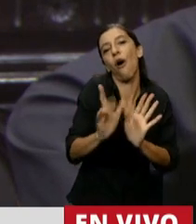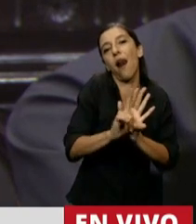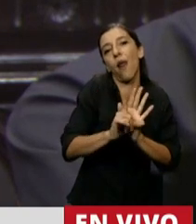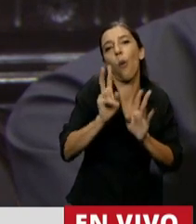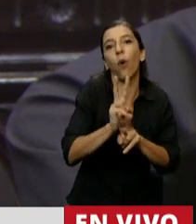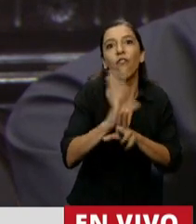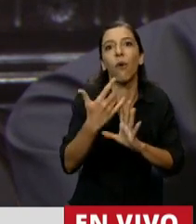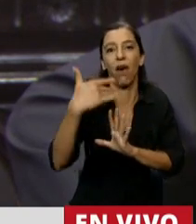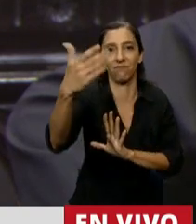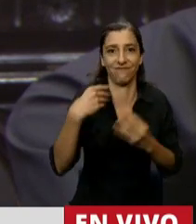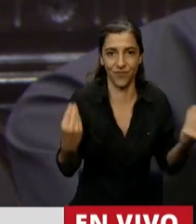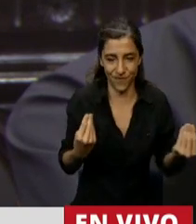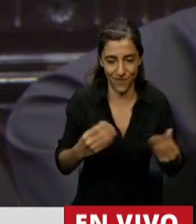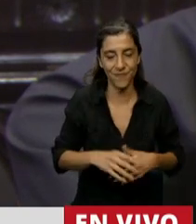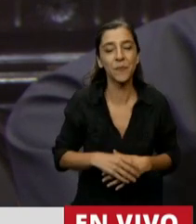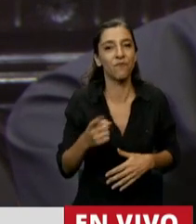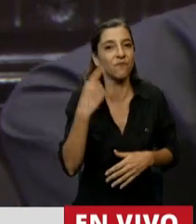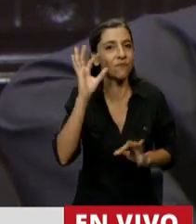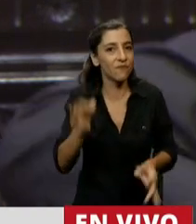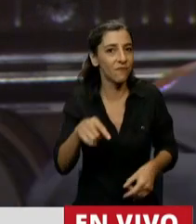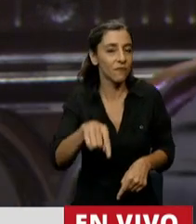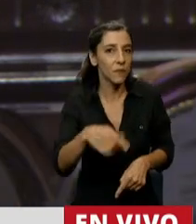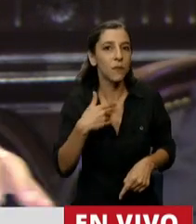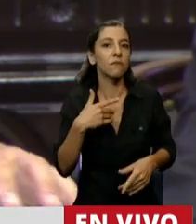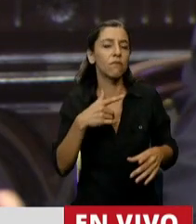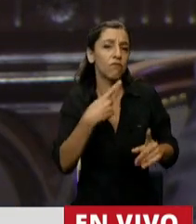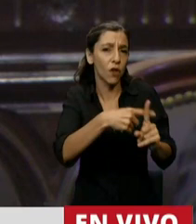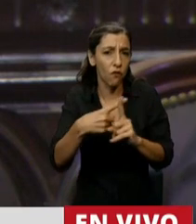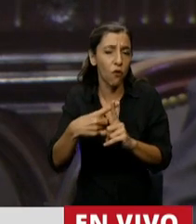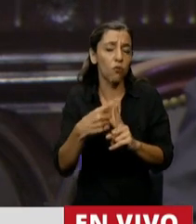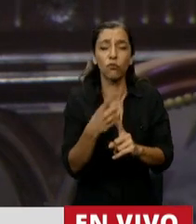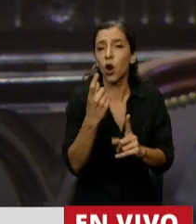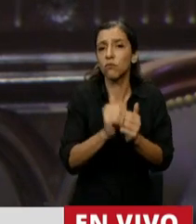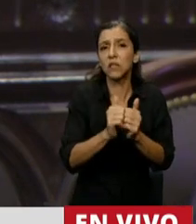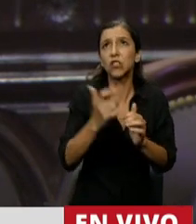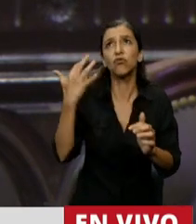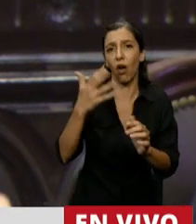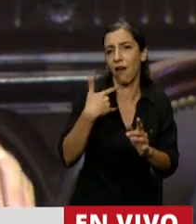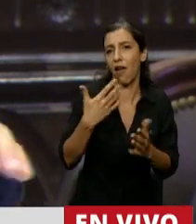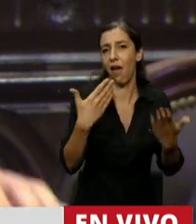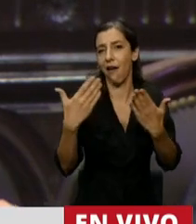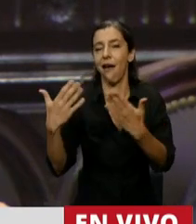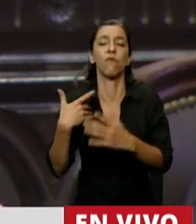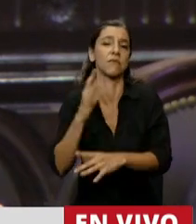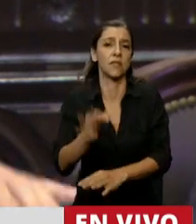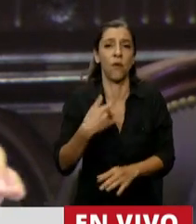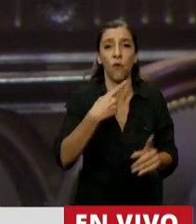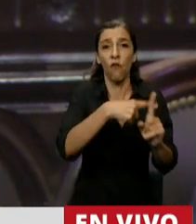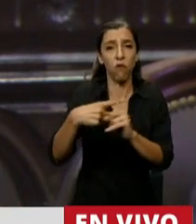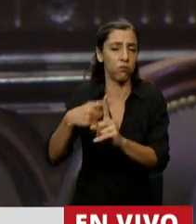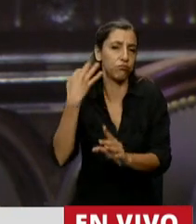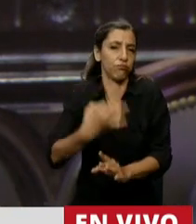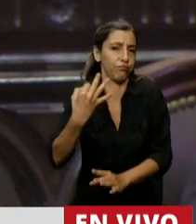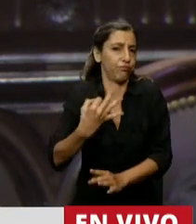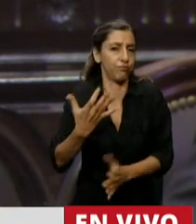probada, una fórmula que la historia demuestra que ha sido positiva y que a su vez cumple con la